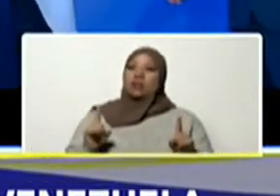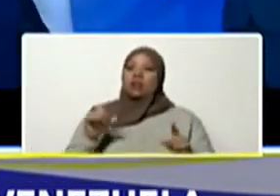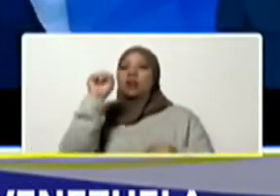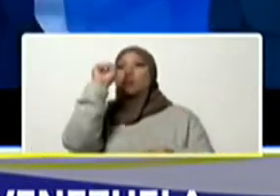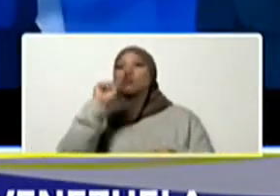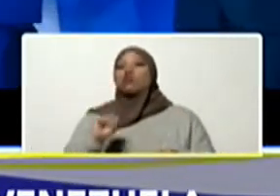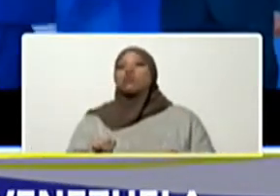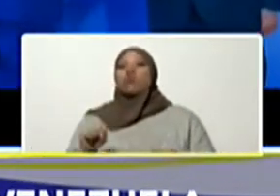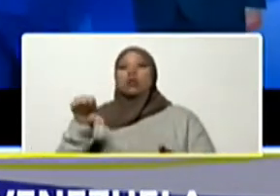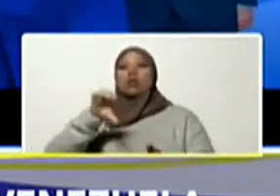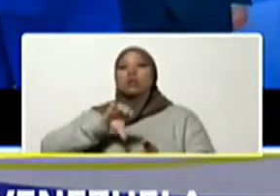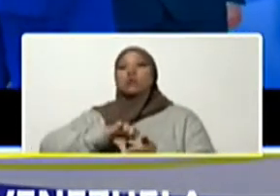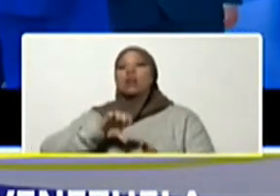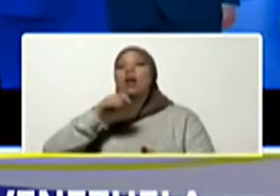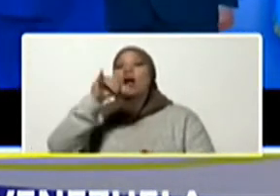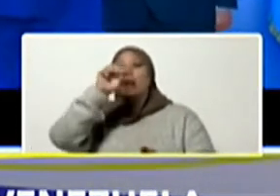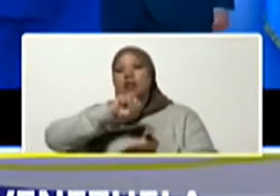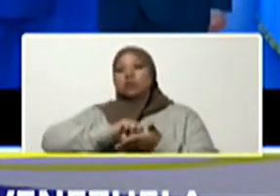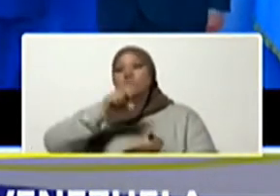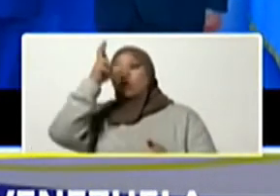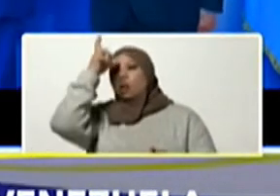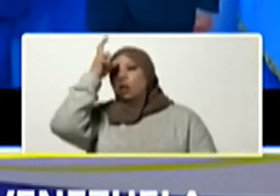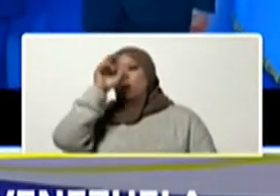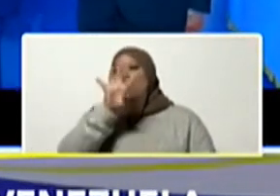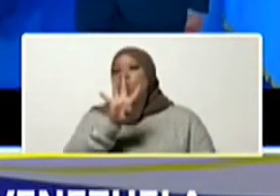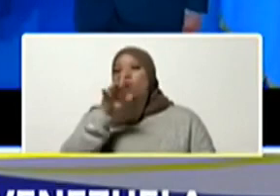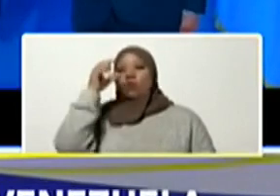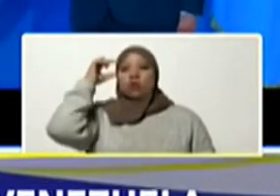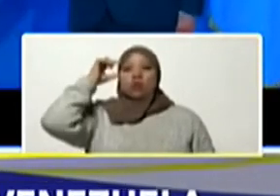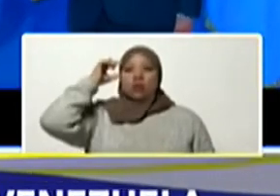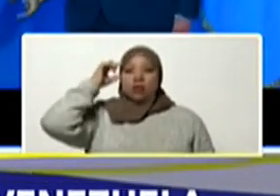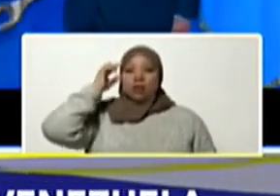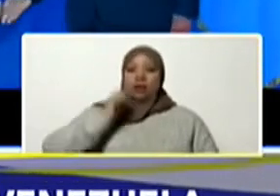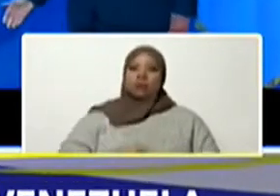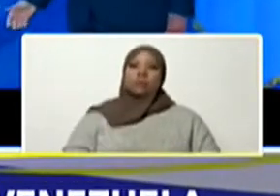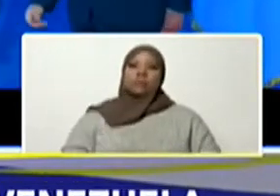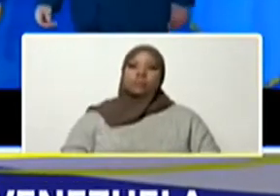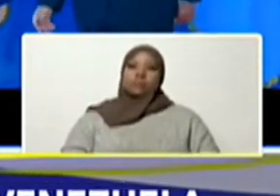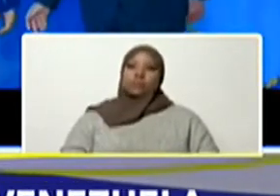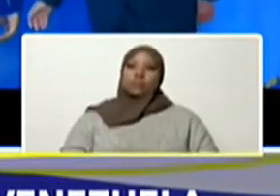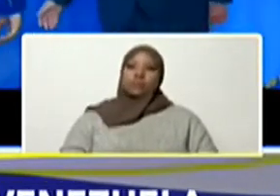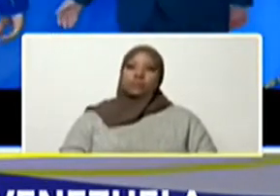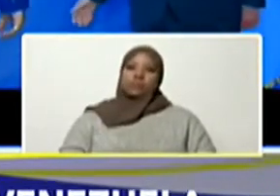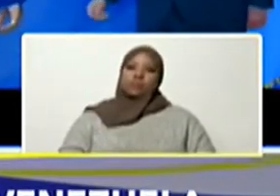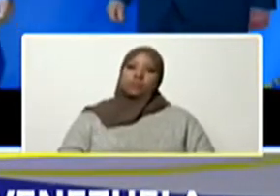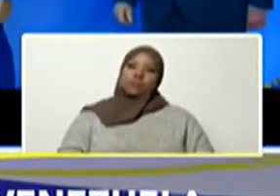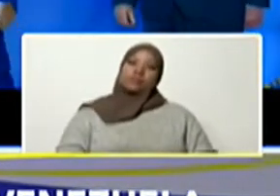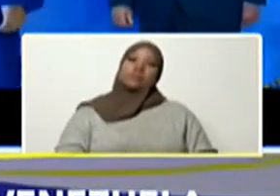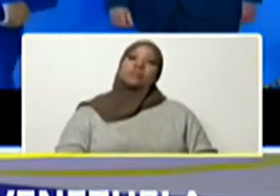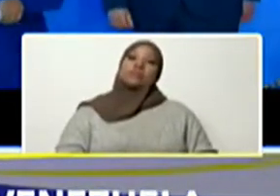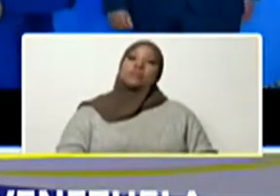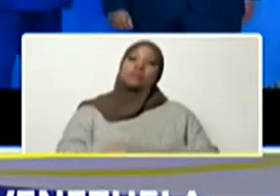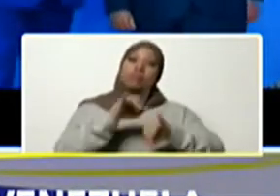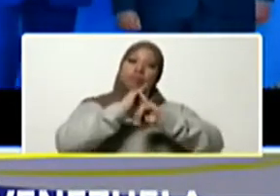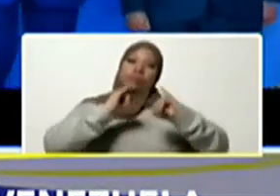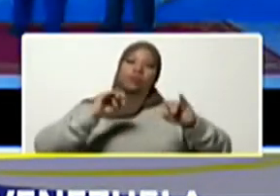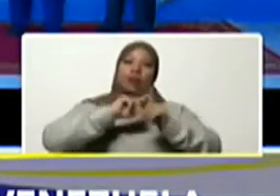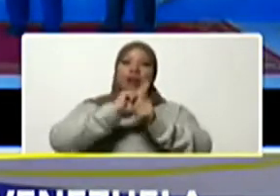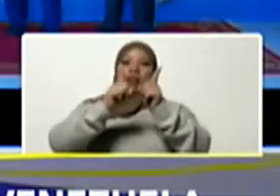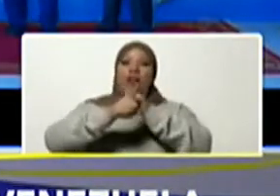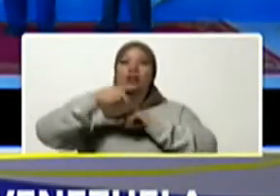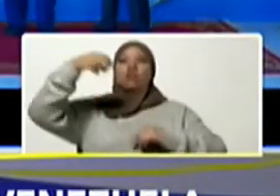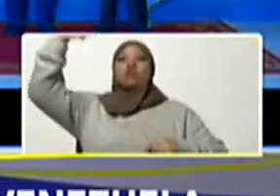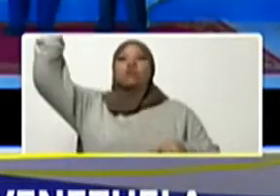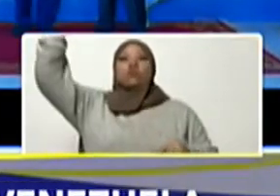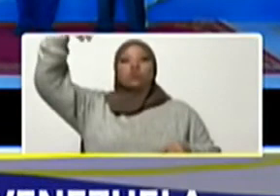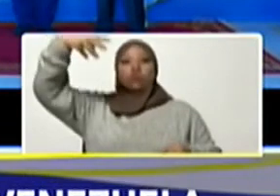durante esta estancia de 4 días en Egipto, con motivo de la cumbre del cambio climático